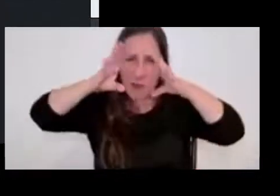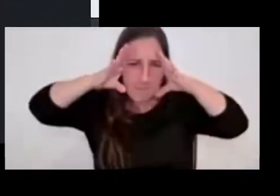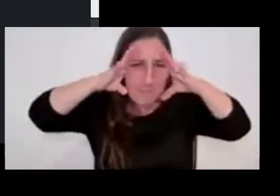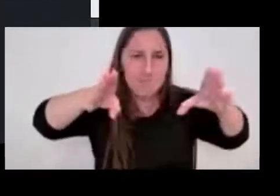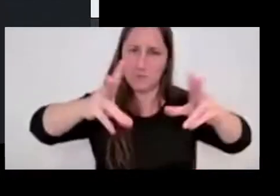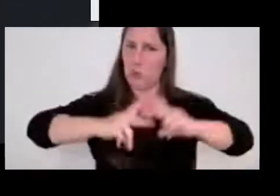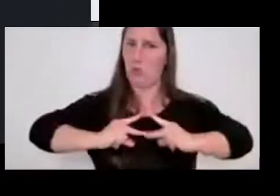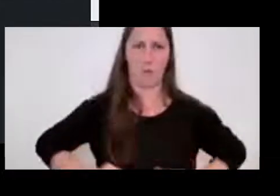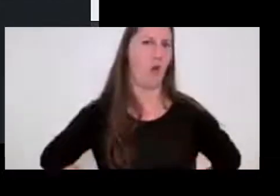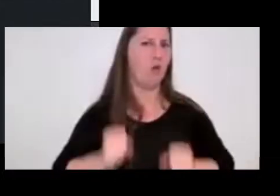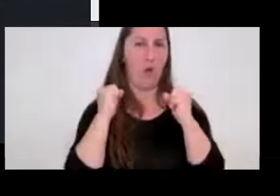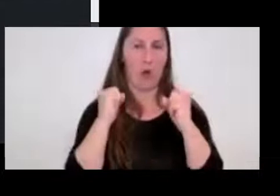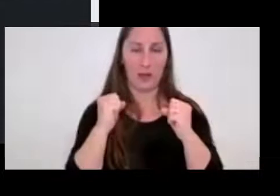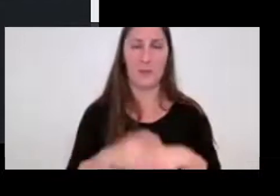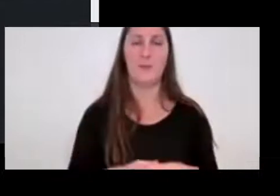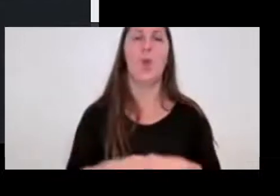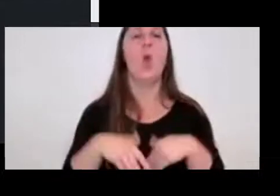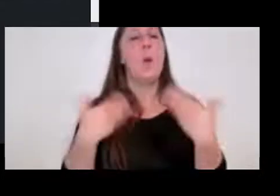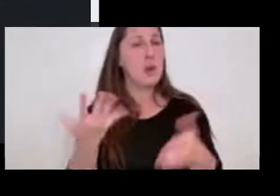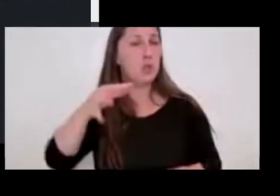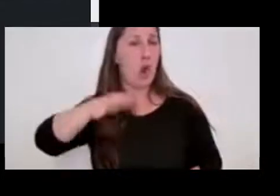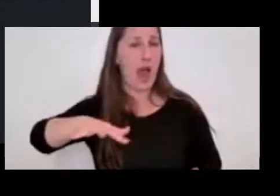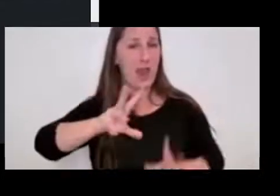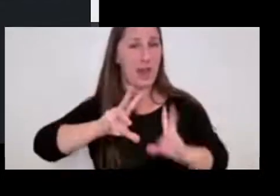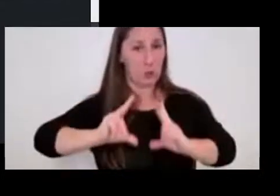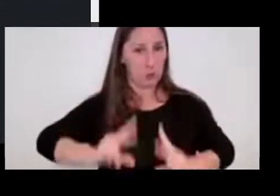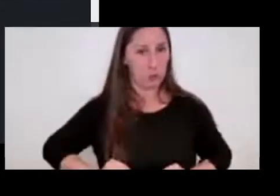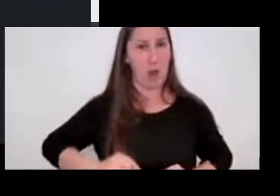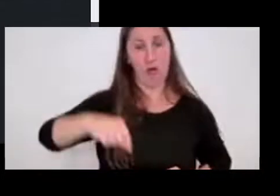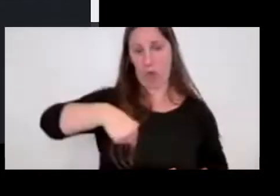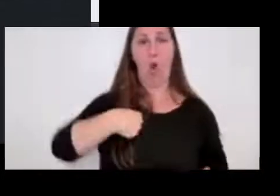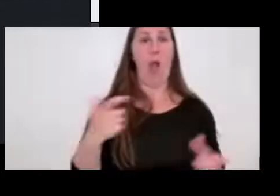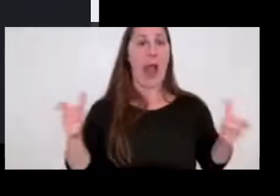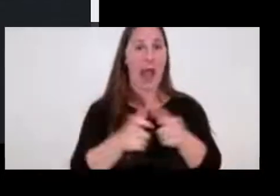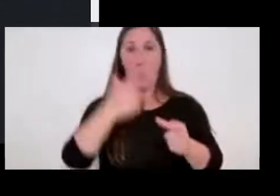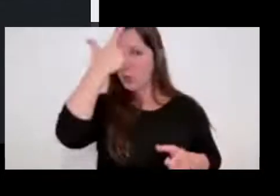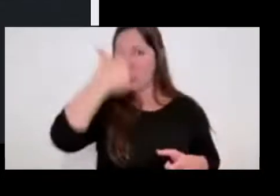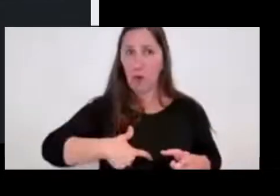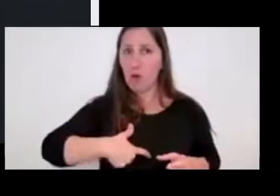Bueno, por eso al área de recursos humanos hoy estoy obligado como auditor a informarle todas las cosas que debe cumplir.